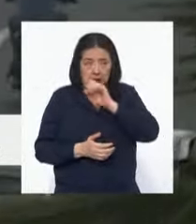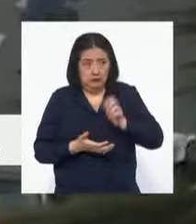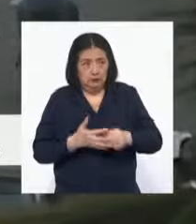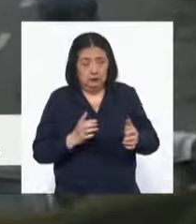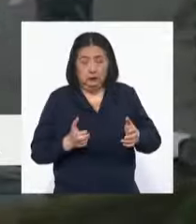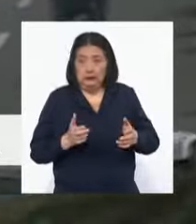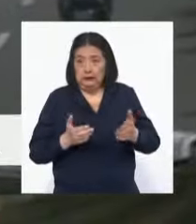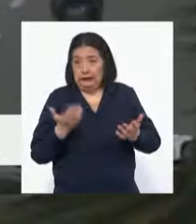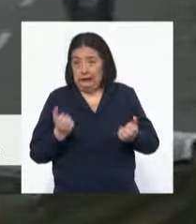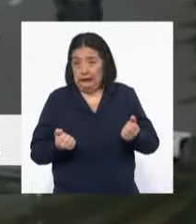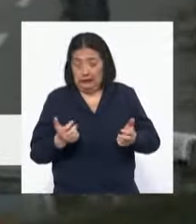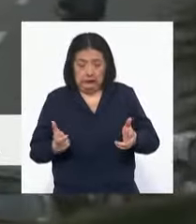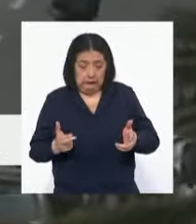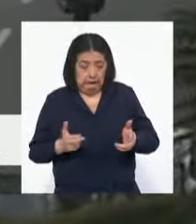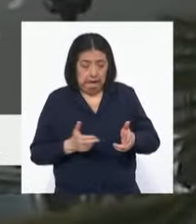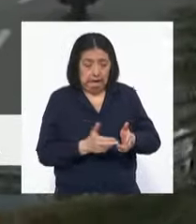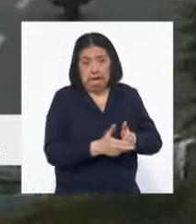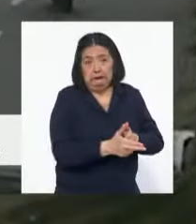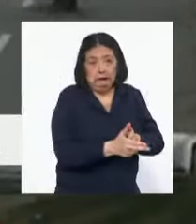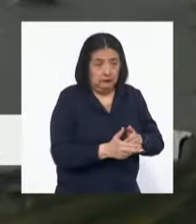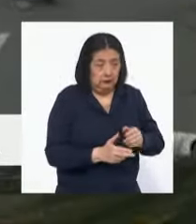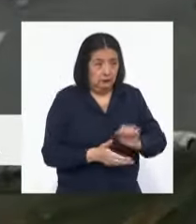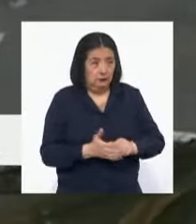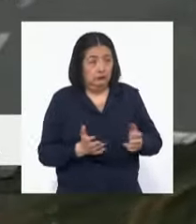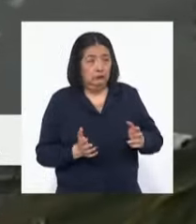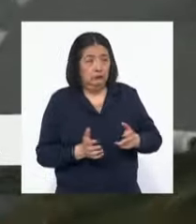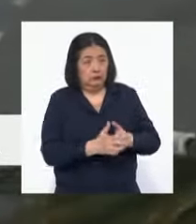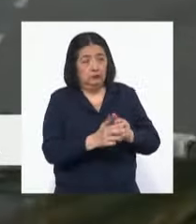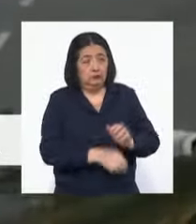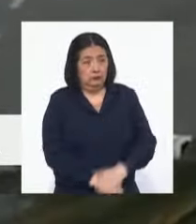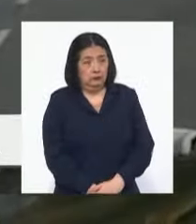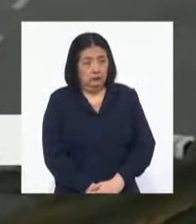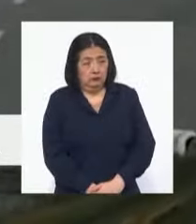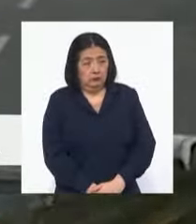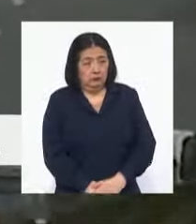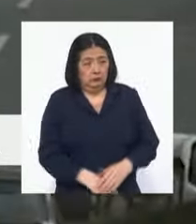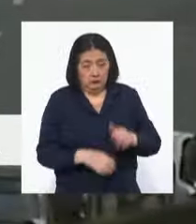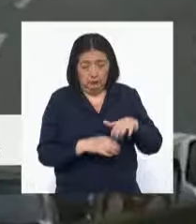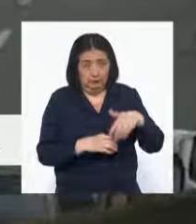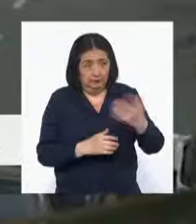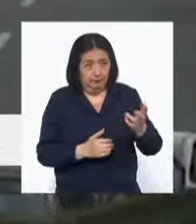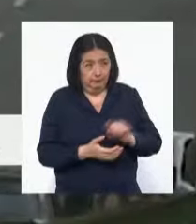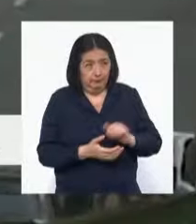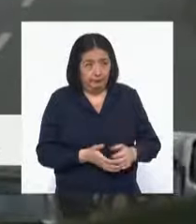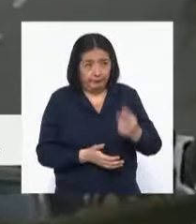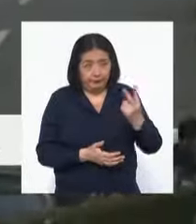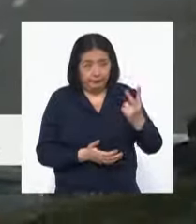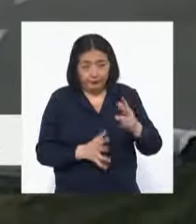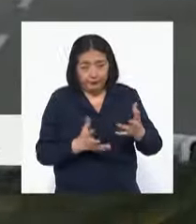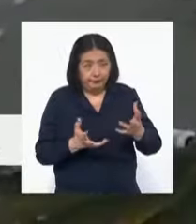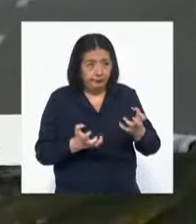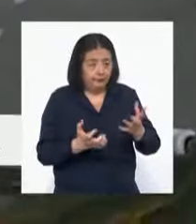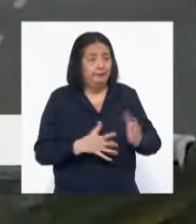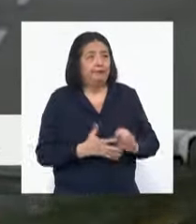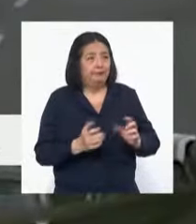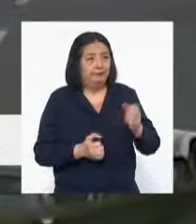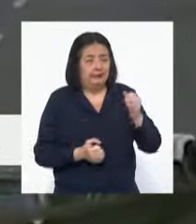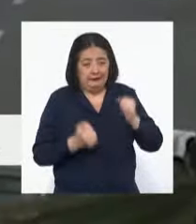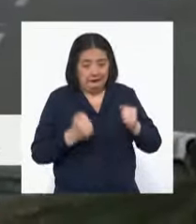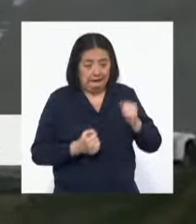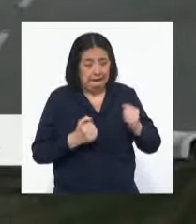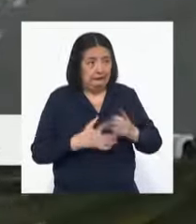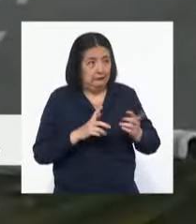del vehículo que iba a cruzarse en su camino, que los embistió con violencia. Después del choque, dos de los delincuentes intentaron escapar